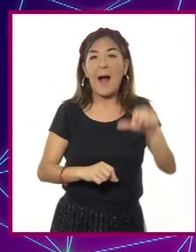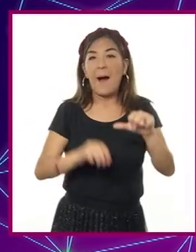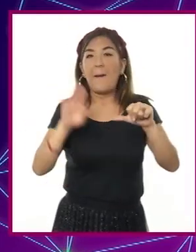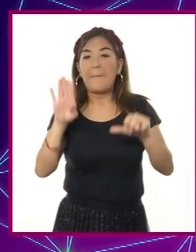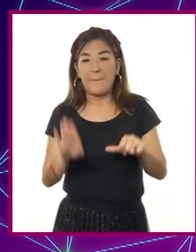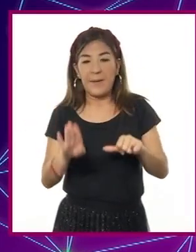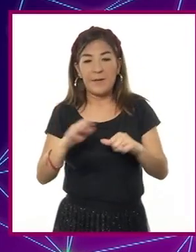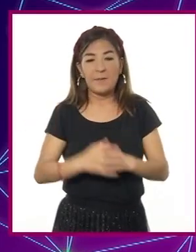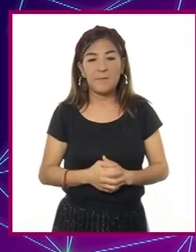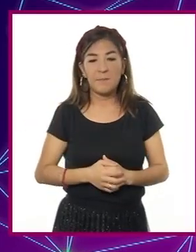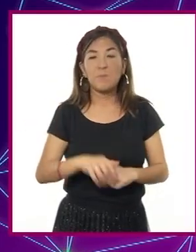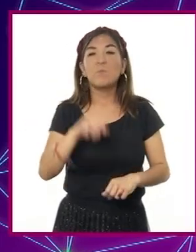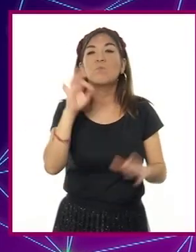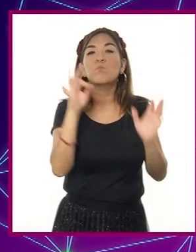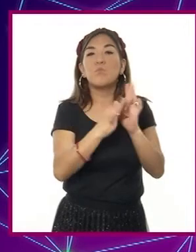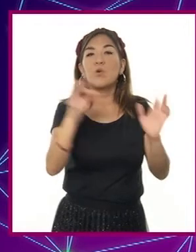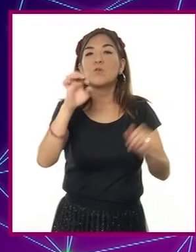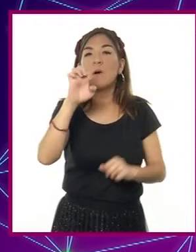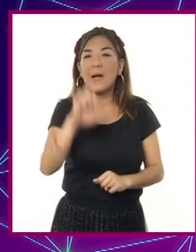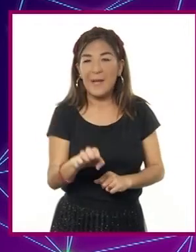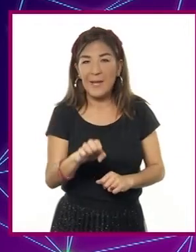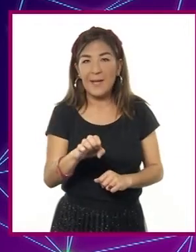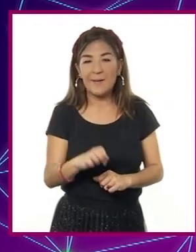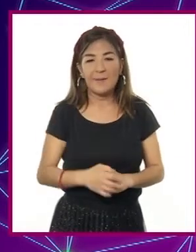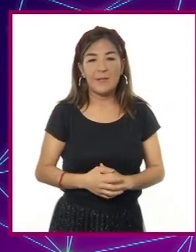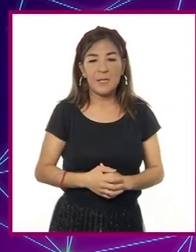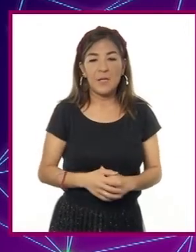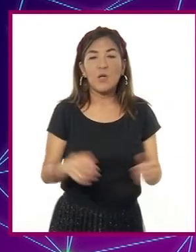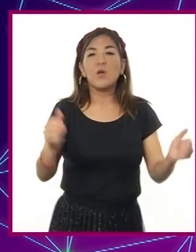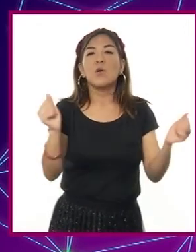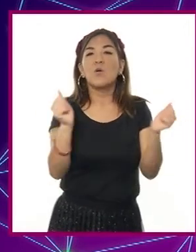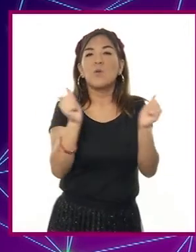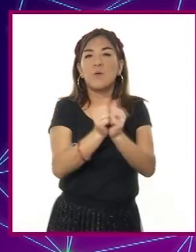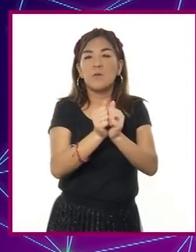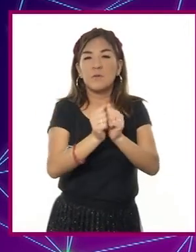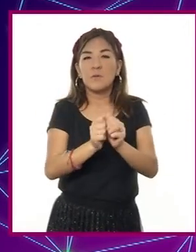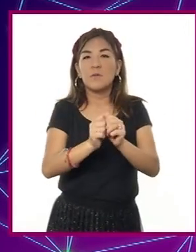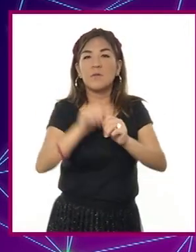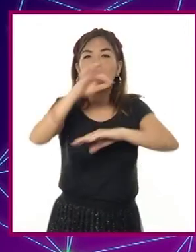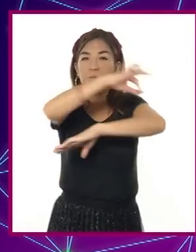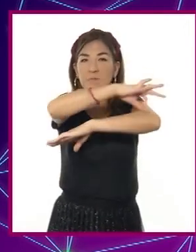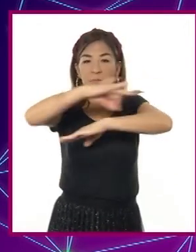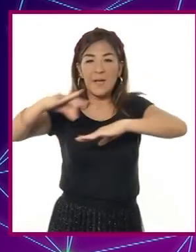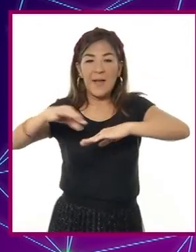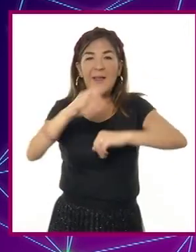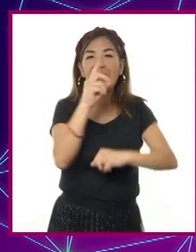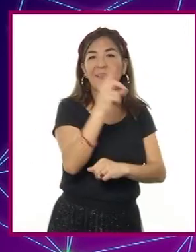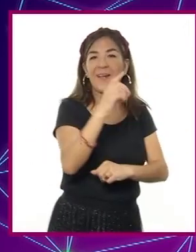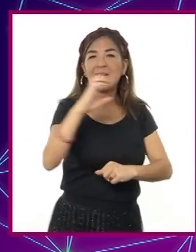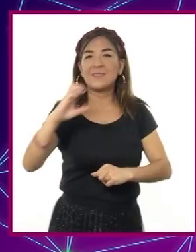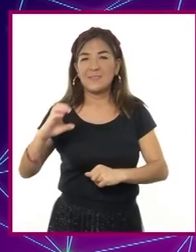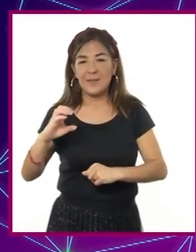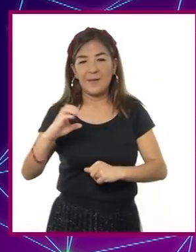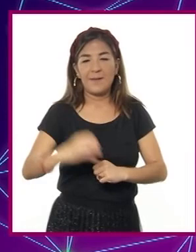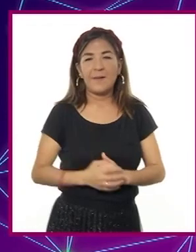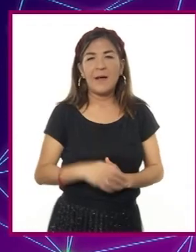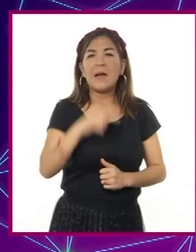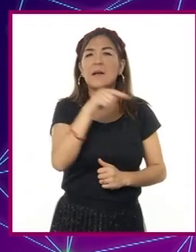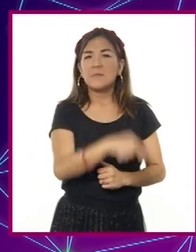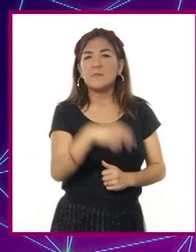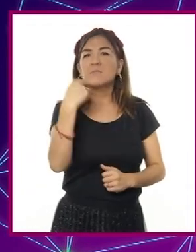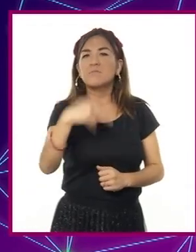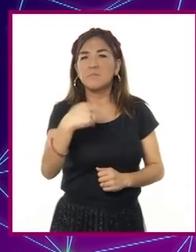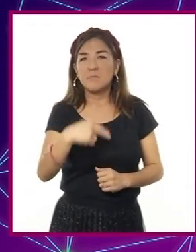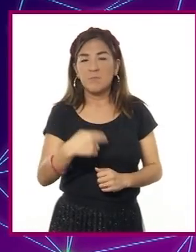pase por el punto E y que interseque con la prolongación del segmento DC. A este punto se le